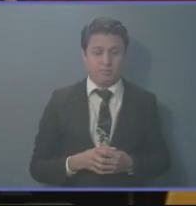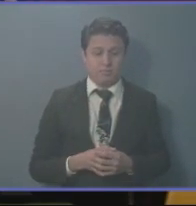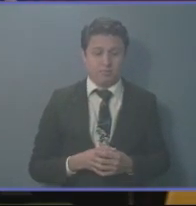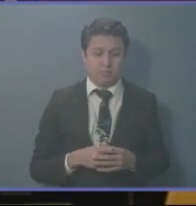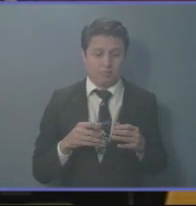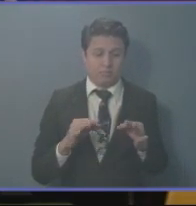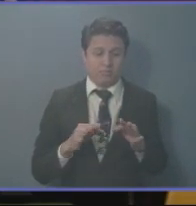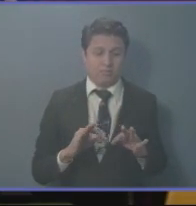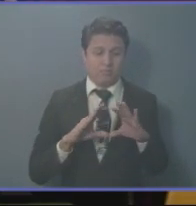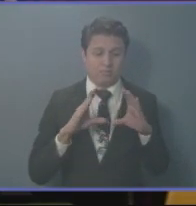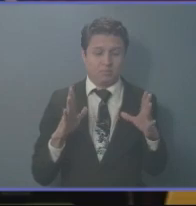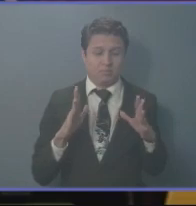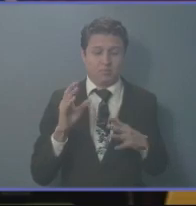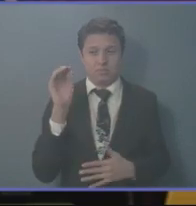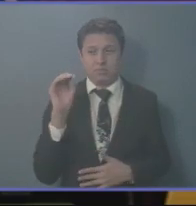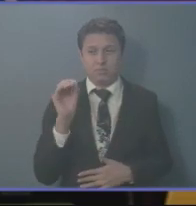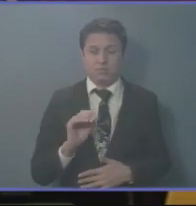parte.